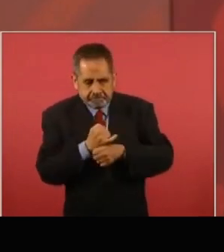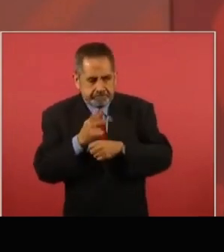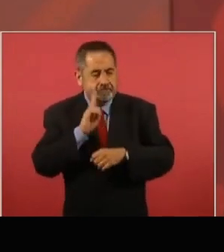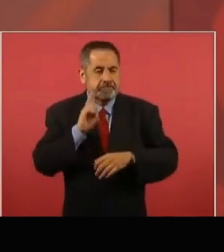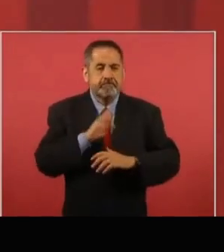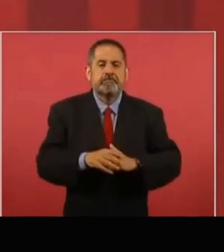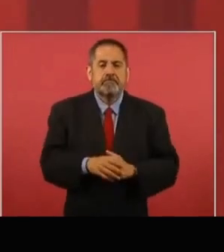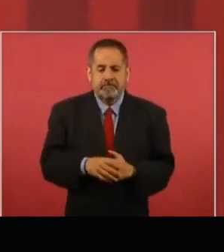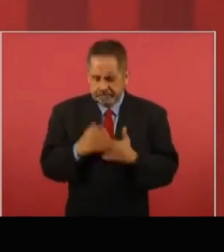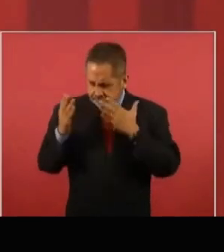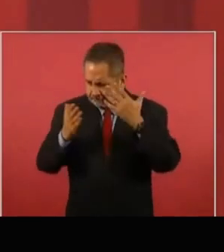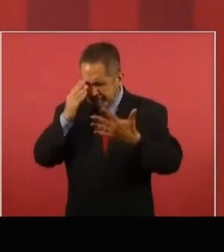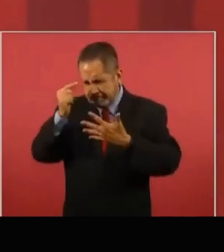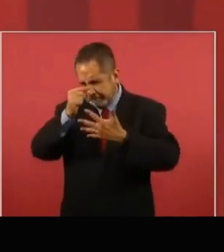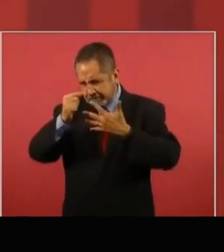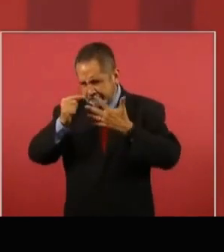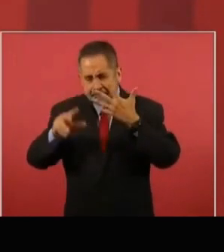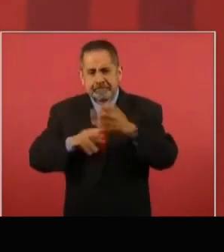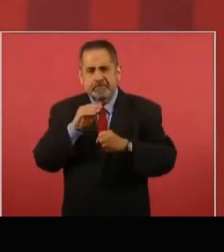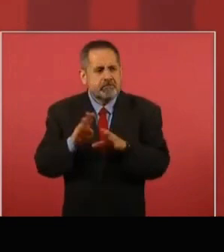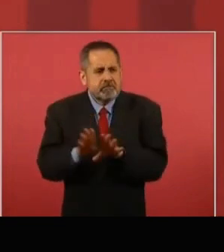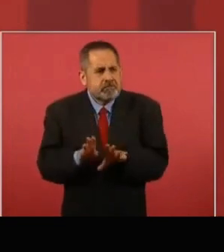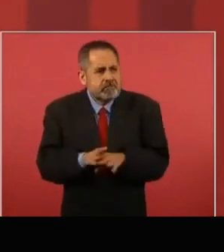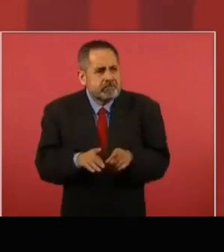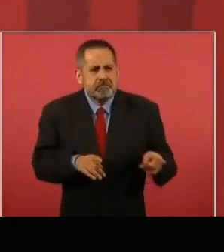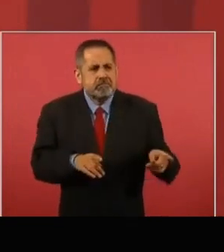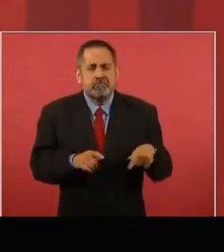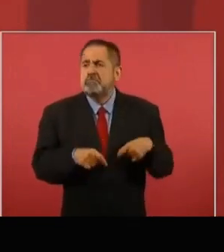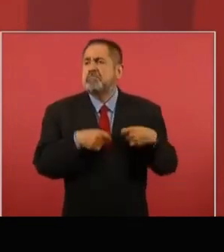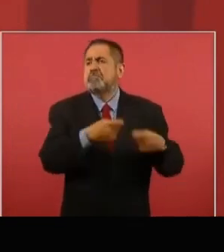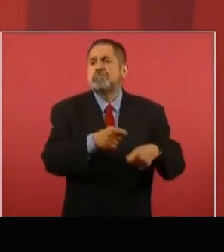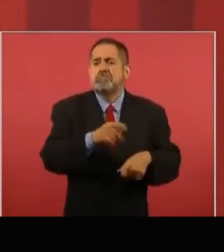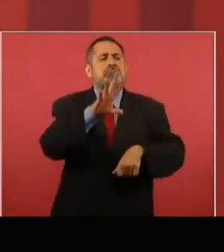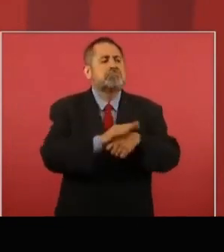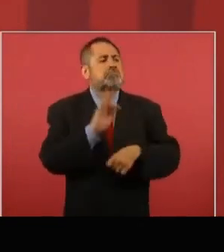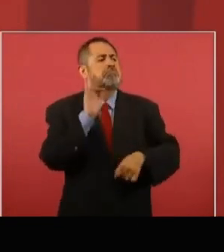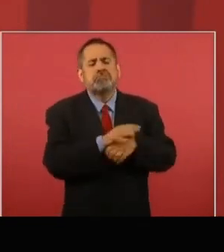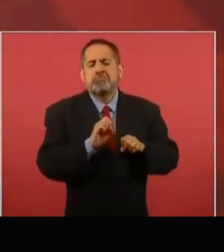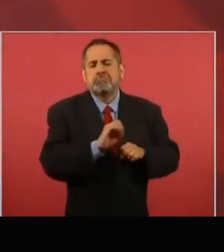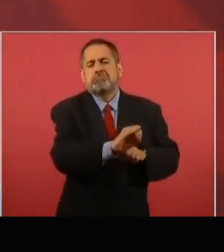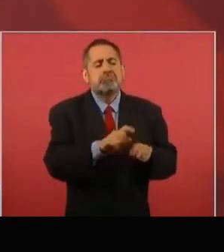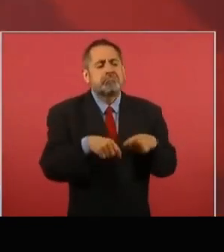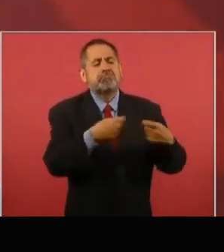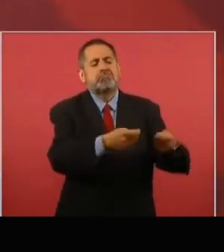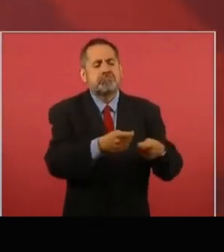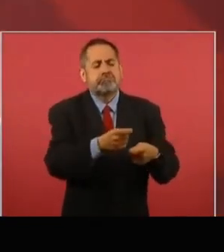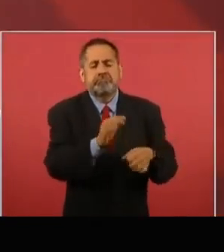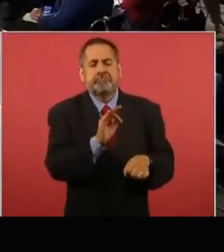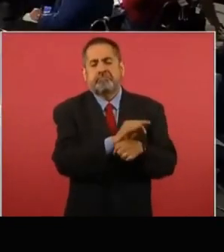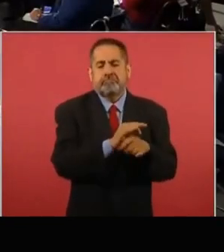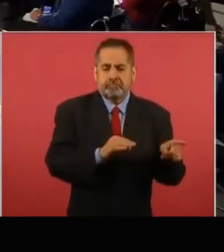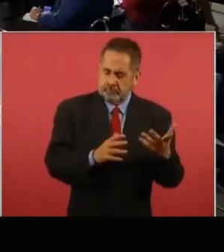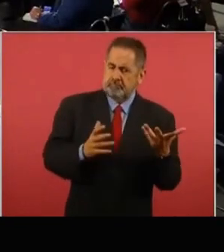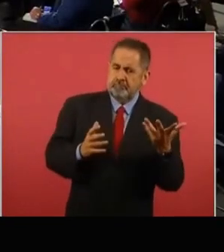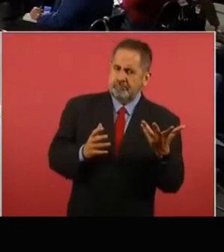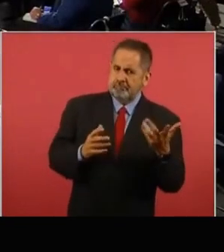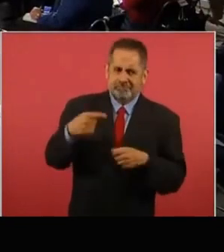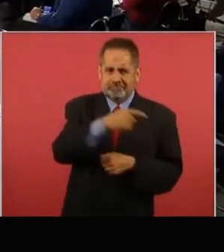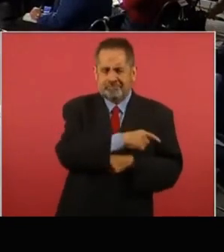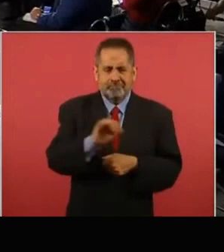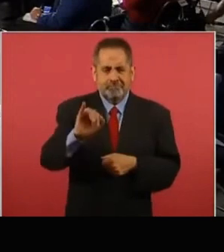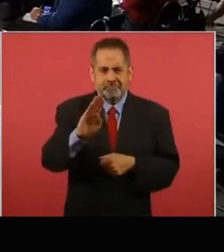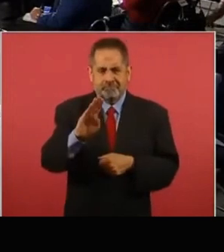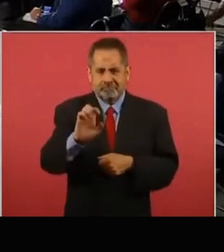estamos revisando cómo fue que concede un amparo para que iberdrola